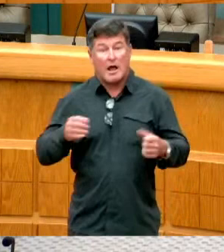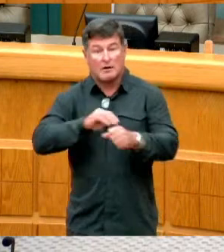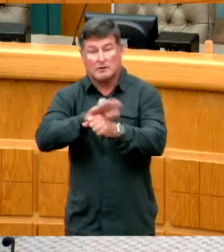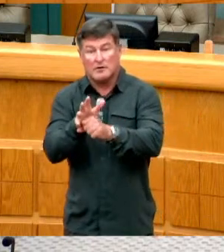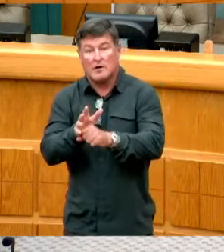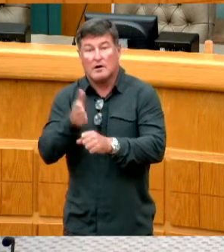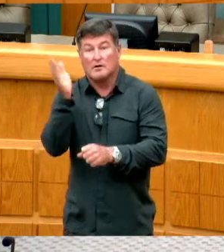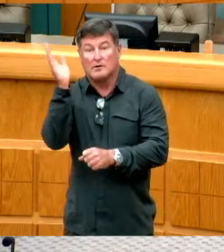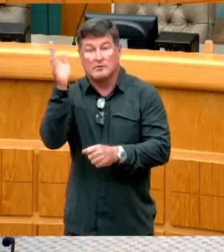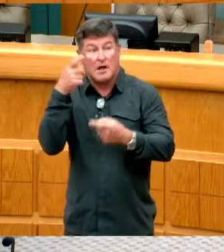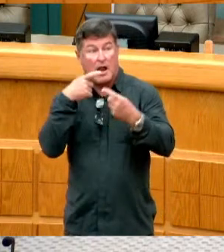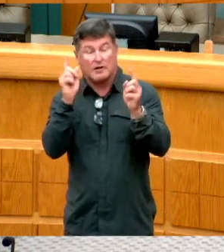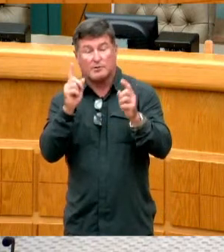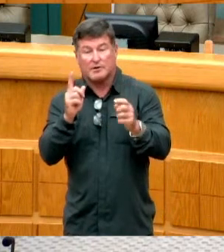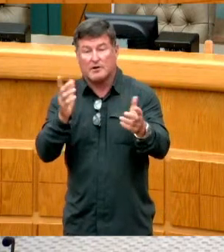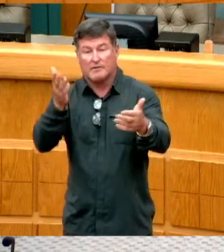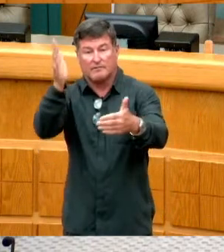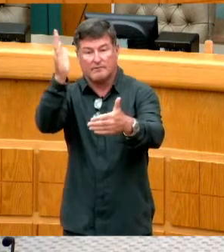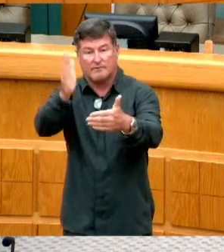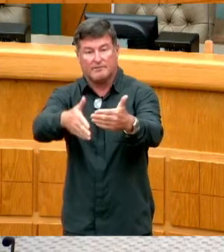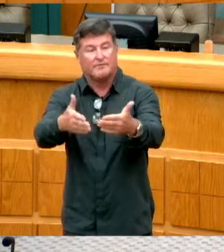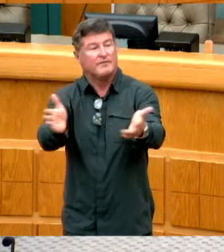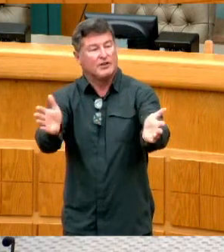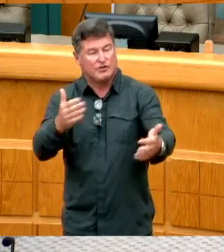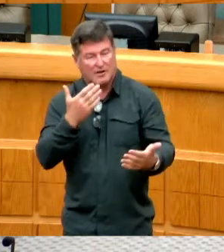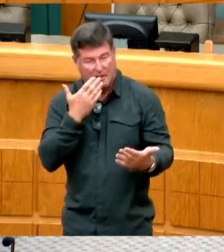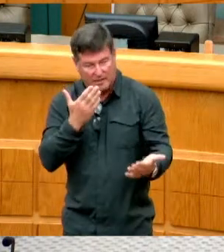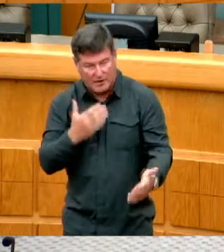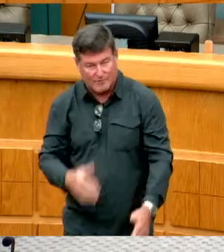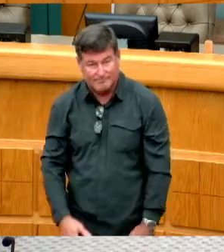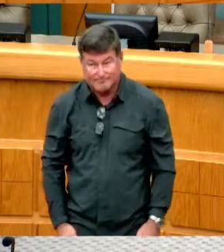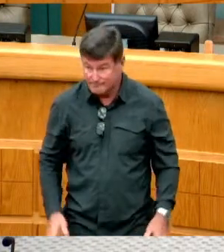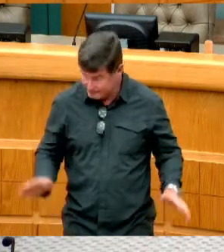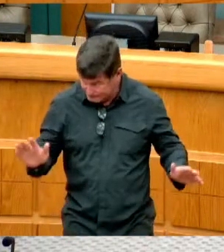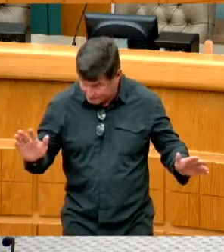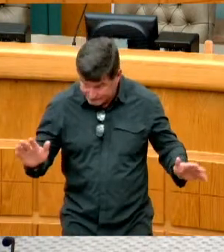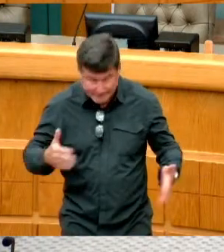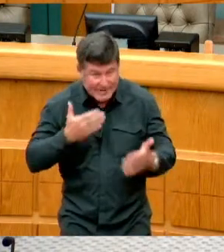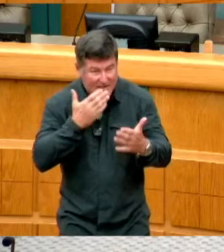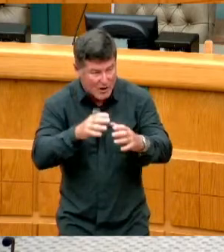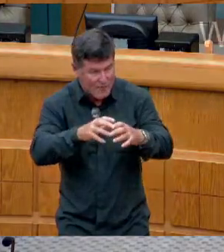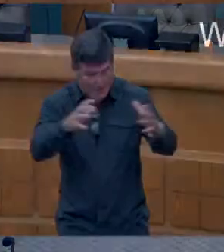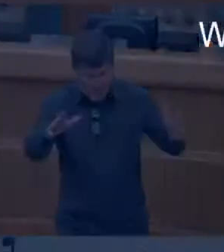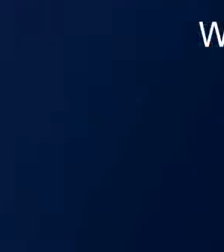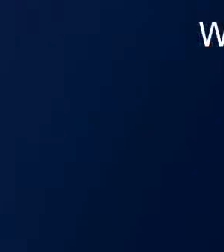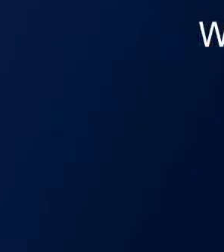briefing for the day. Questions? No? Okay. Thank you very much.